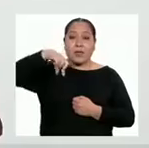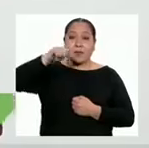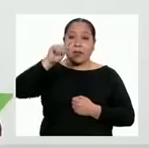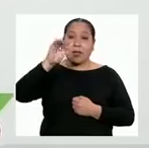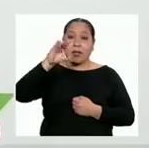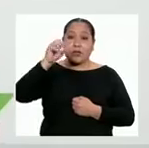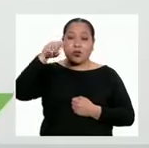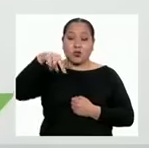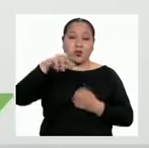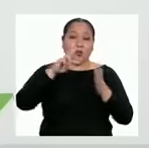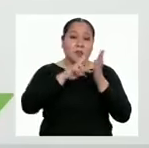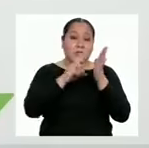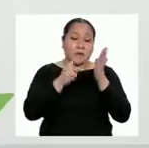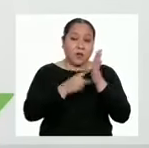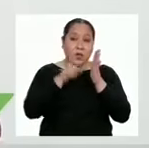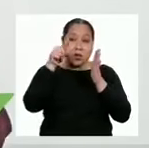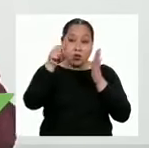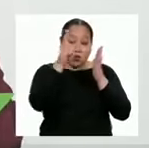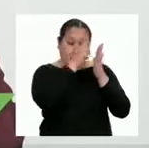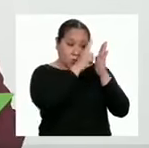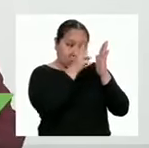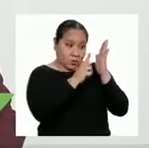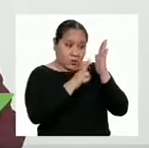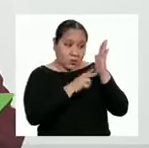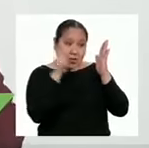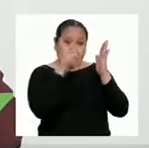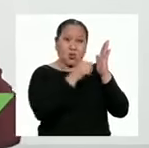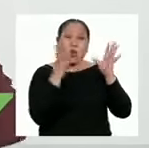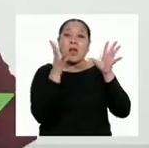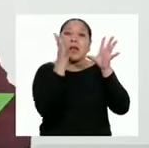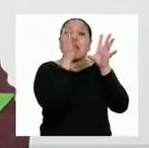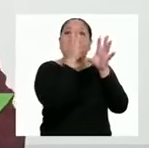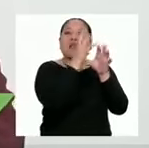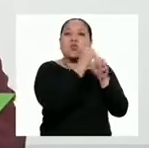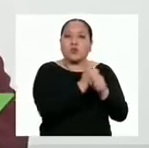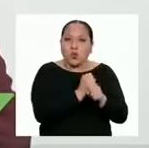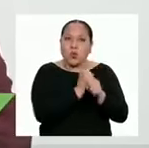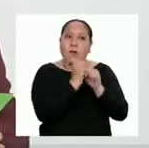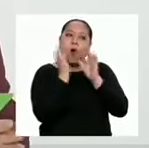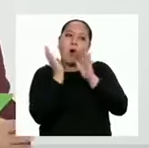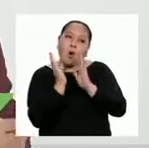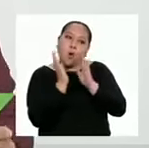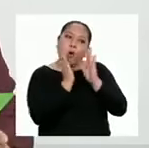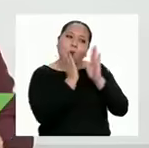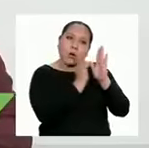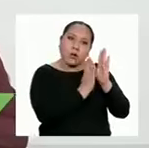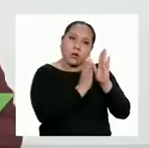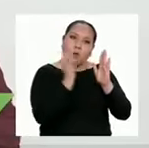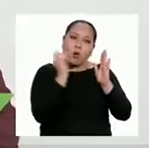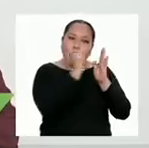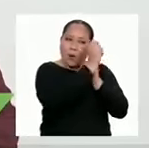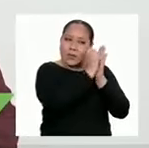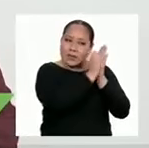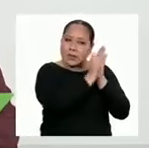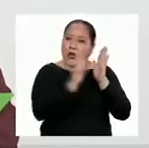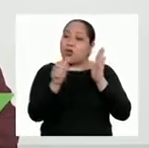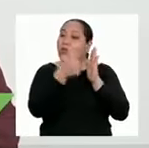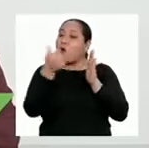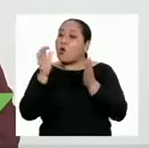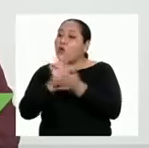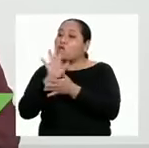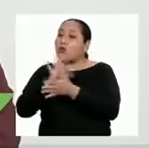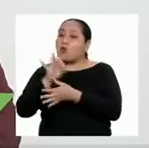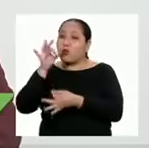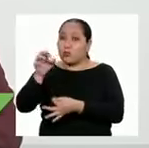quiere decir que lo que estás leyendo ha sido resumido, reordenado o reescrito de otro texto,